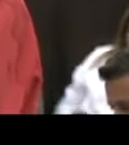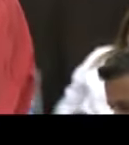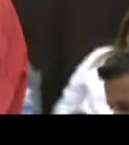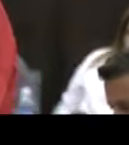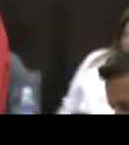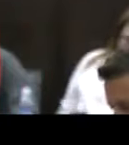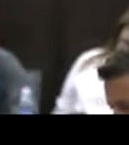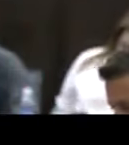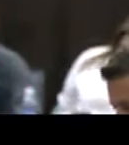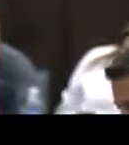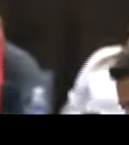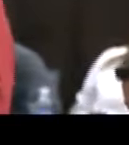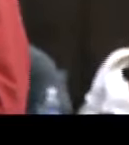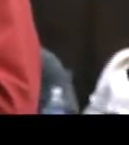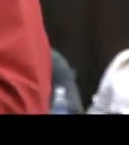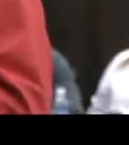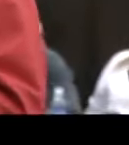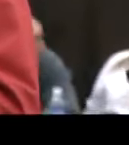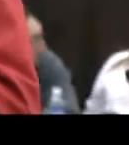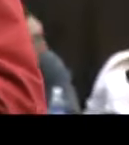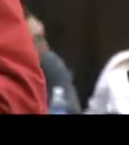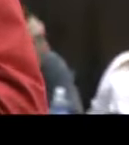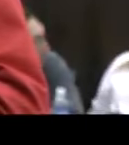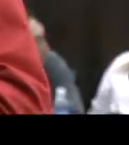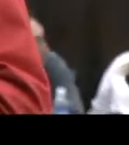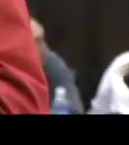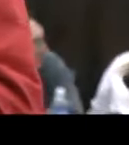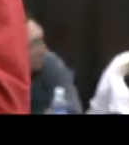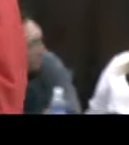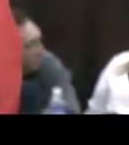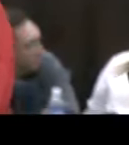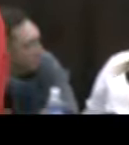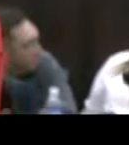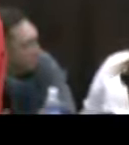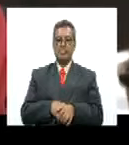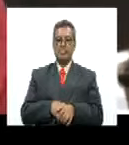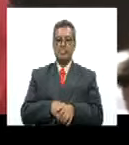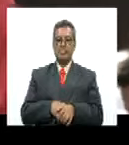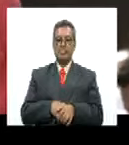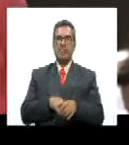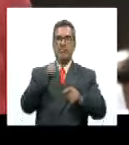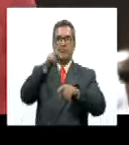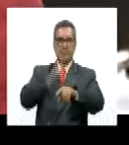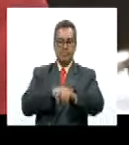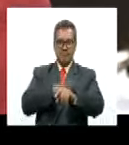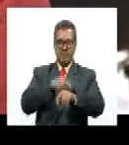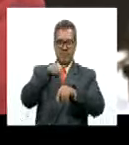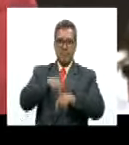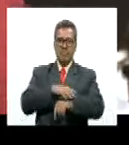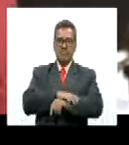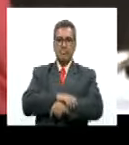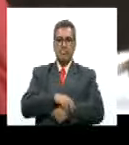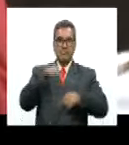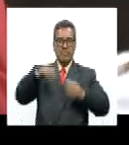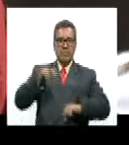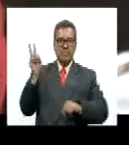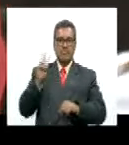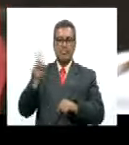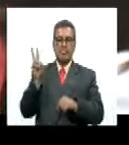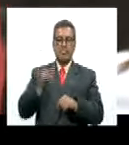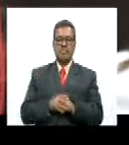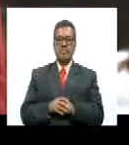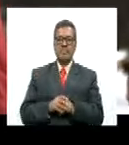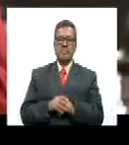mayor nivel de inversiones extranjeras. En los actuales momentos, en Venezuela,